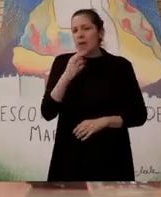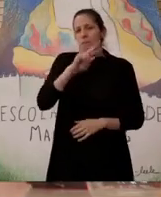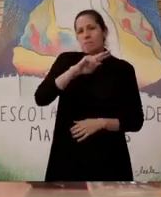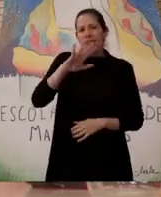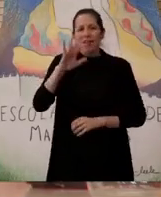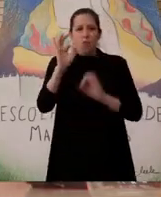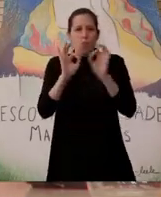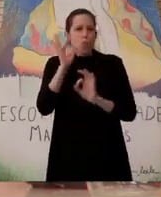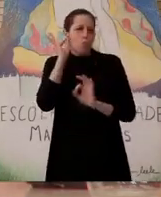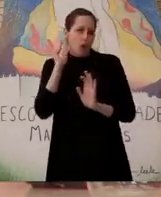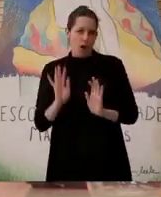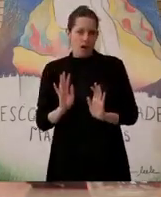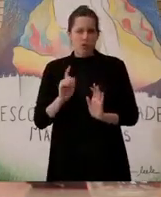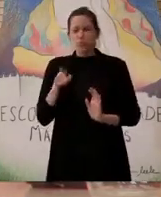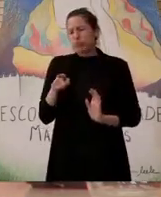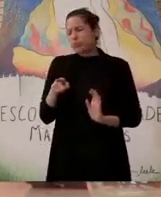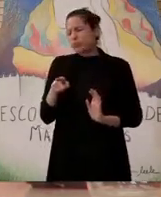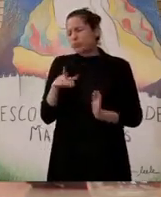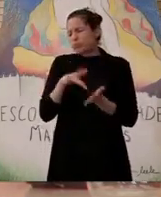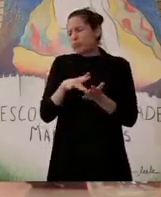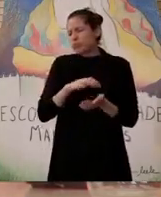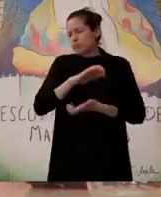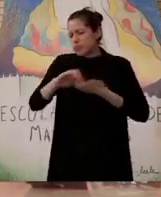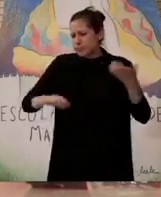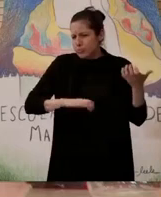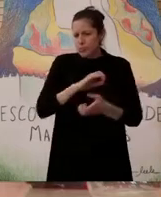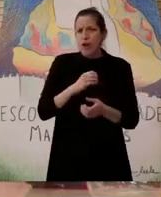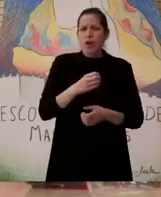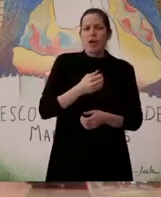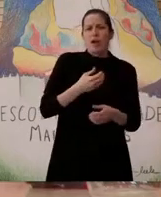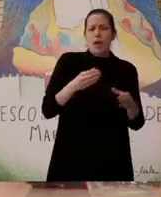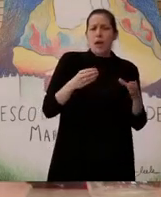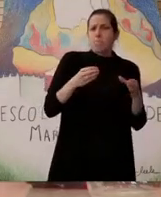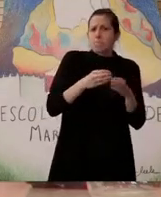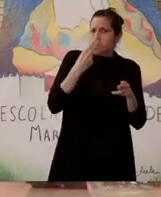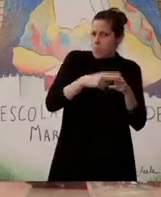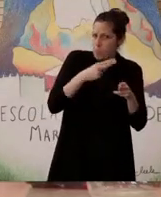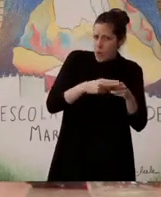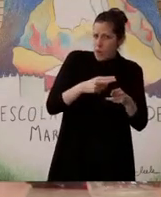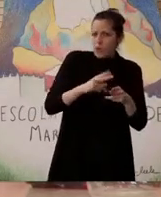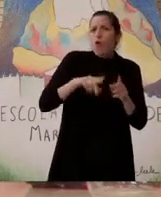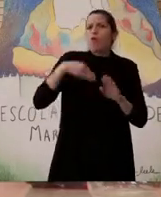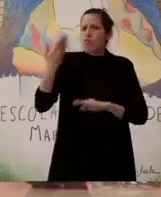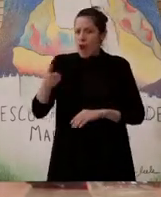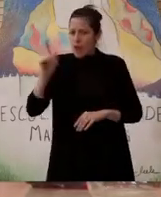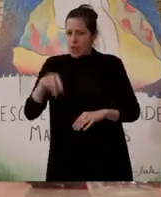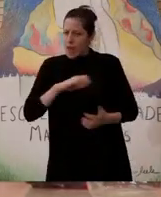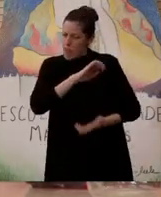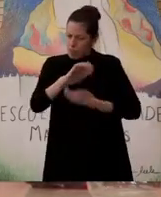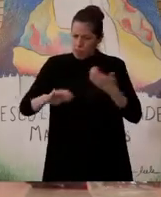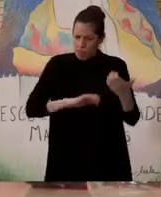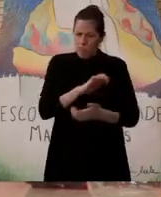que falló un sermón dentro del partido y fuera del partido fuera del partido porque admitir admitís la